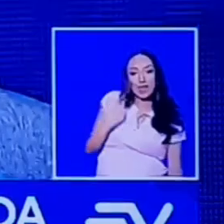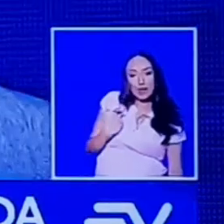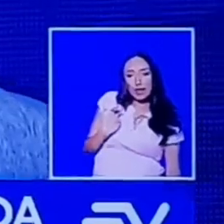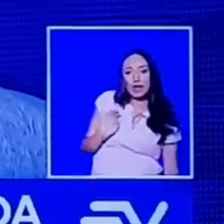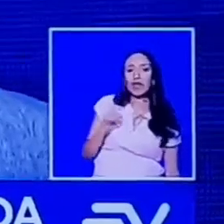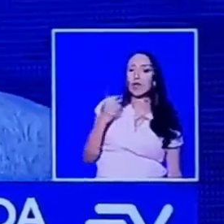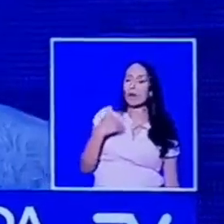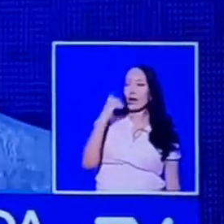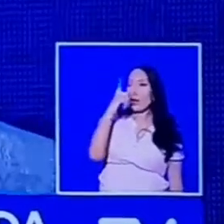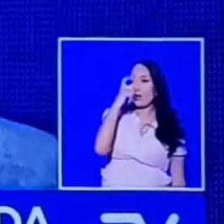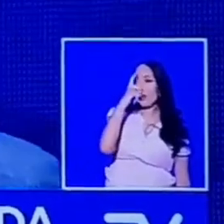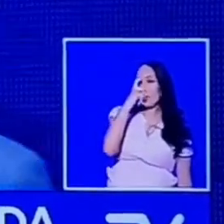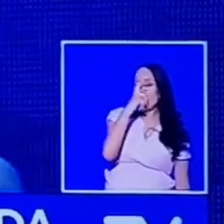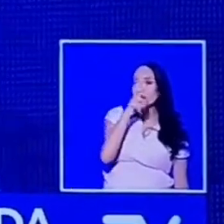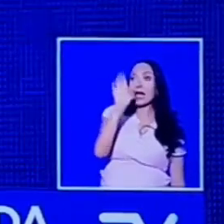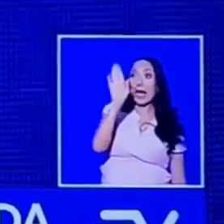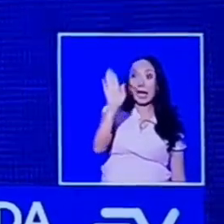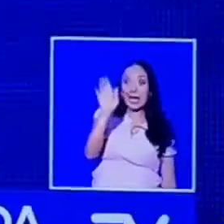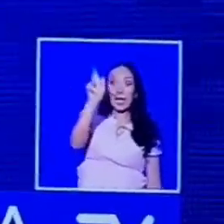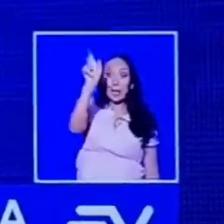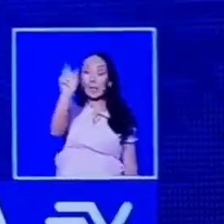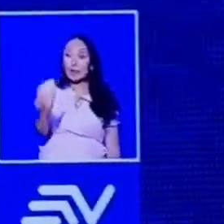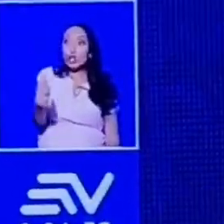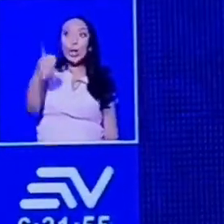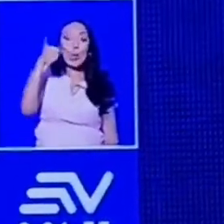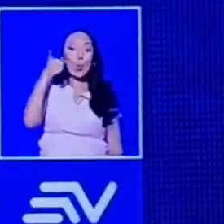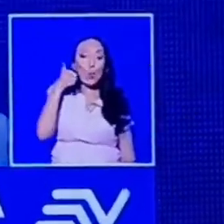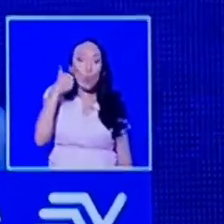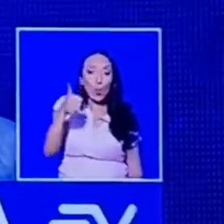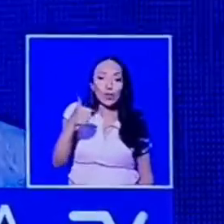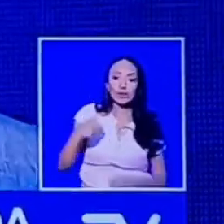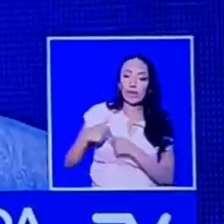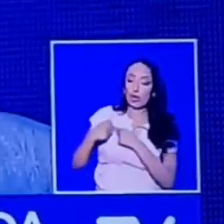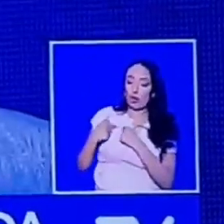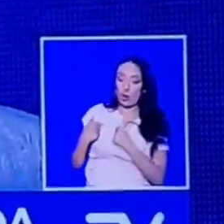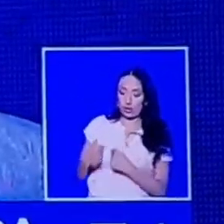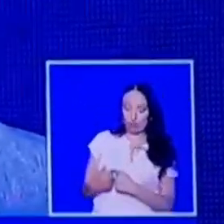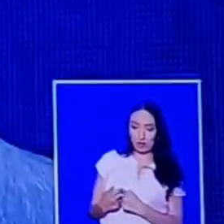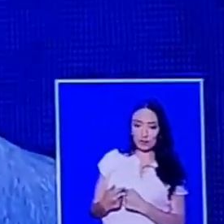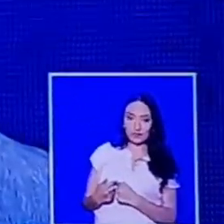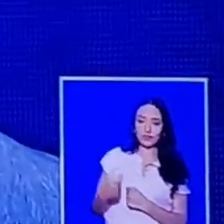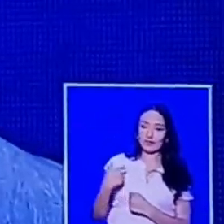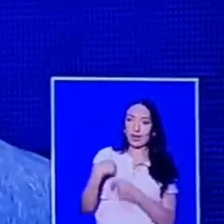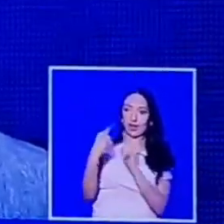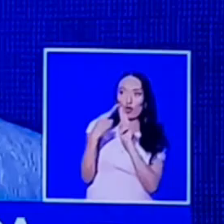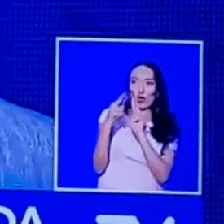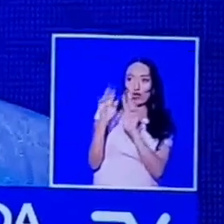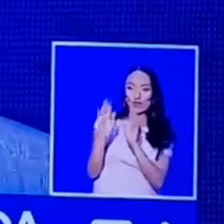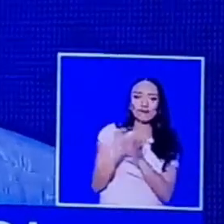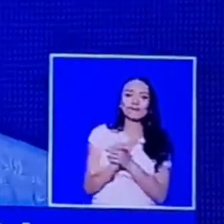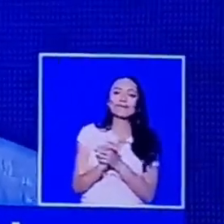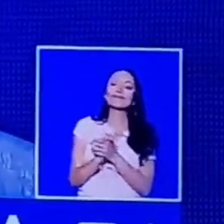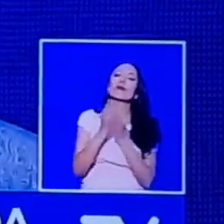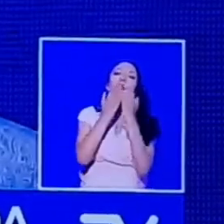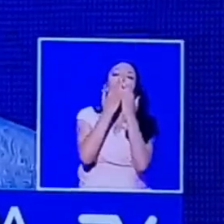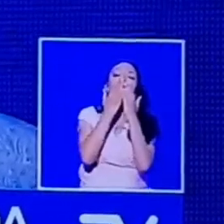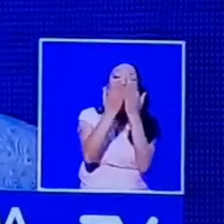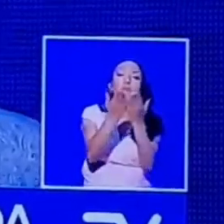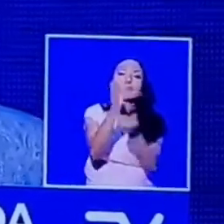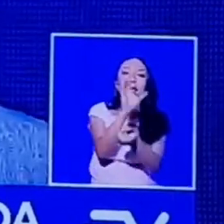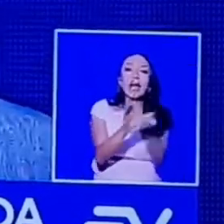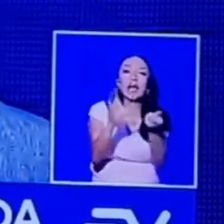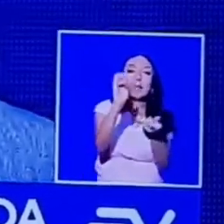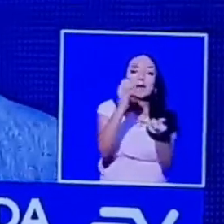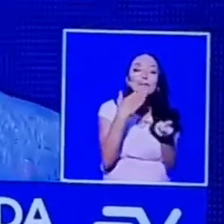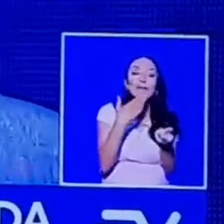es difícil decirlo, pero es de los pocos seres humanos buenos de corazón que realmente yo he conocido. Así que, hermano, te quiero mucho, Dios te bendiga,